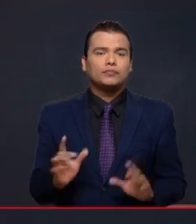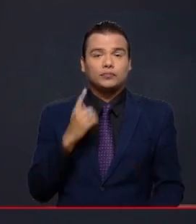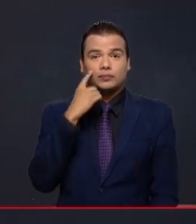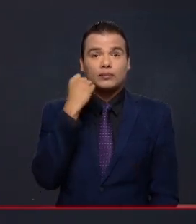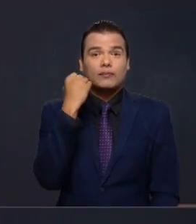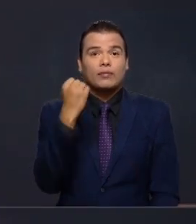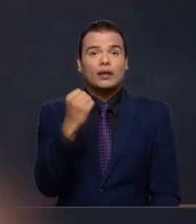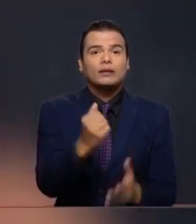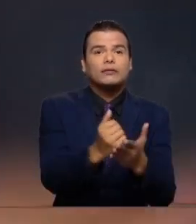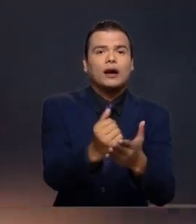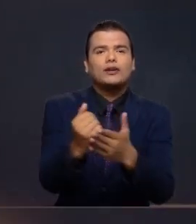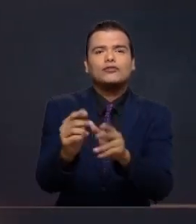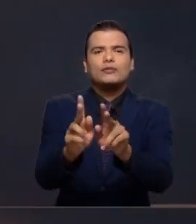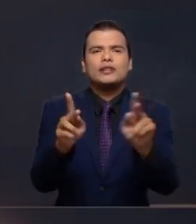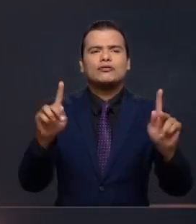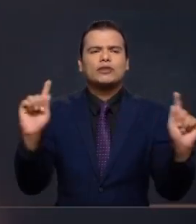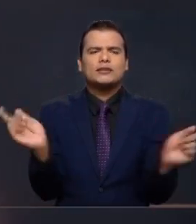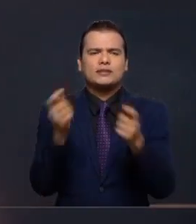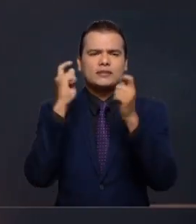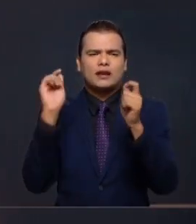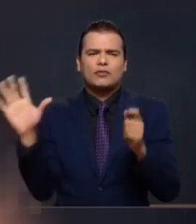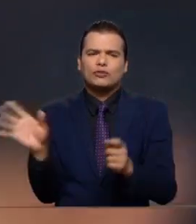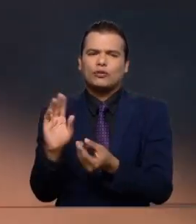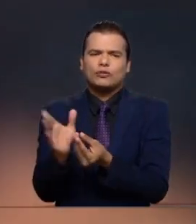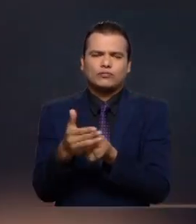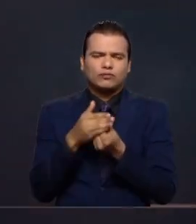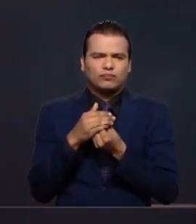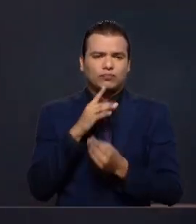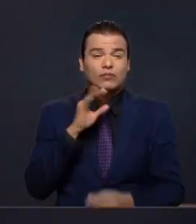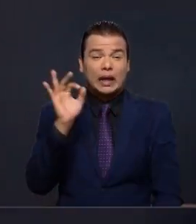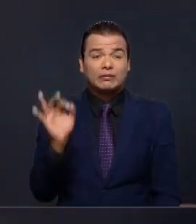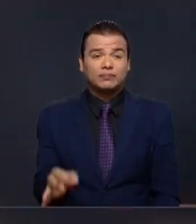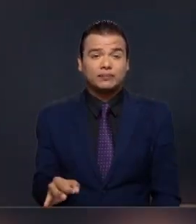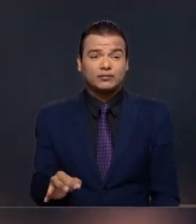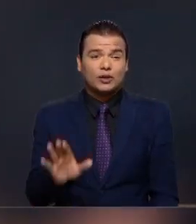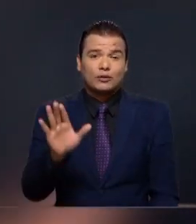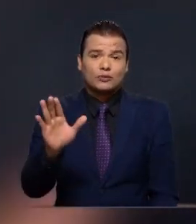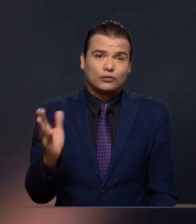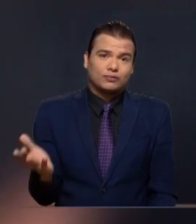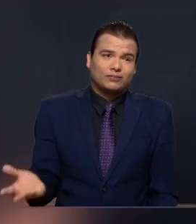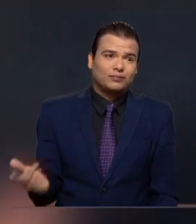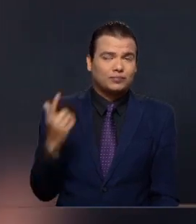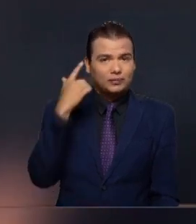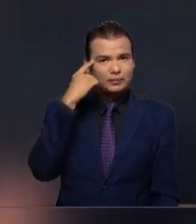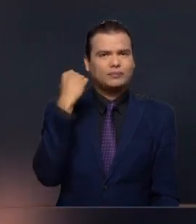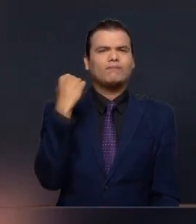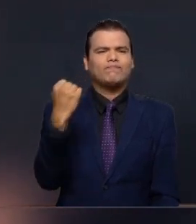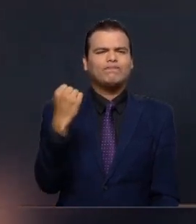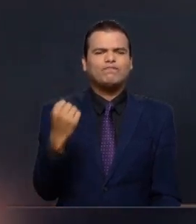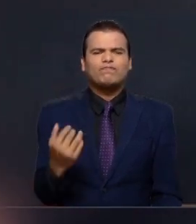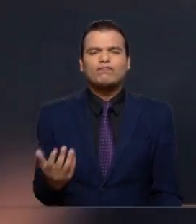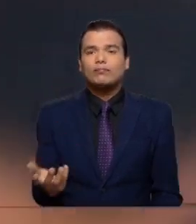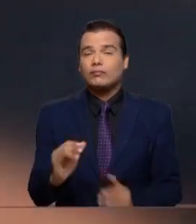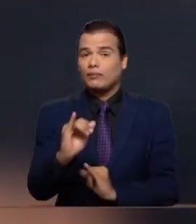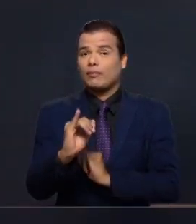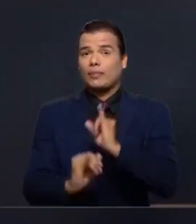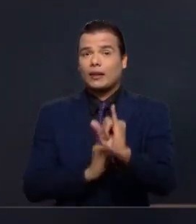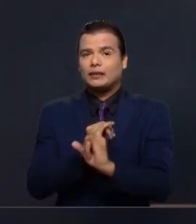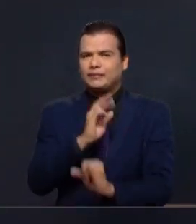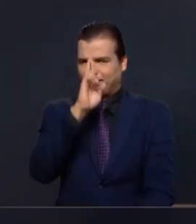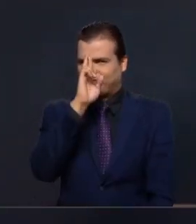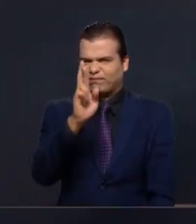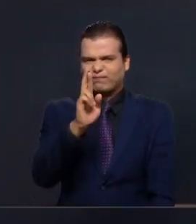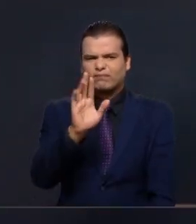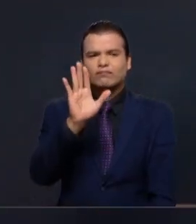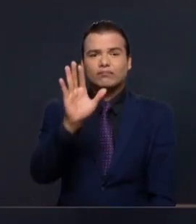salvar vidas, proteger vidas. Lo que implica es un respeto internacional, porque debe